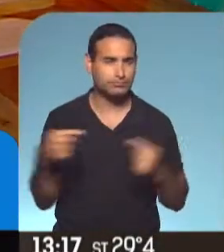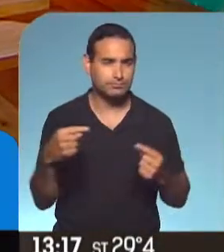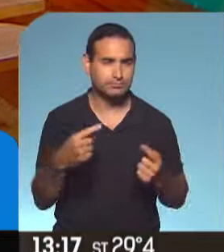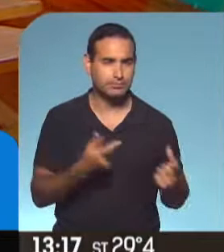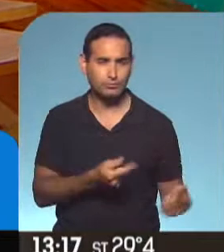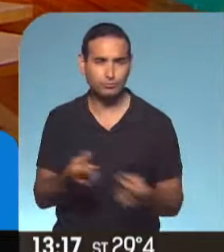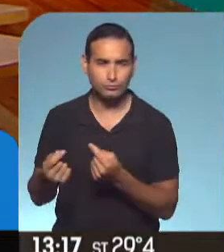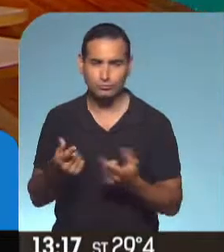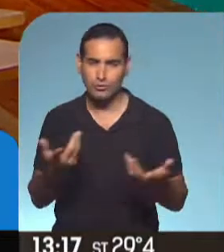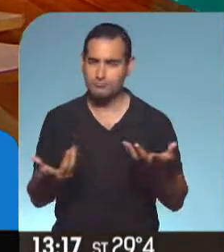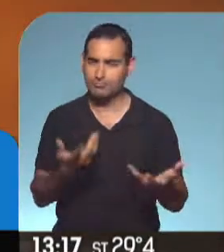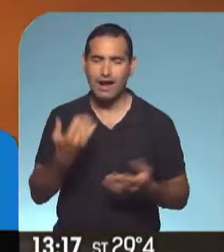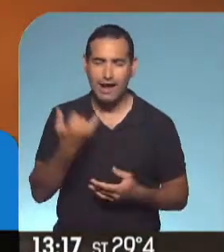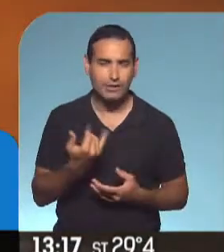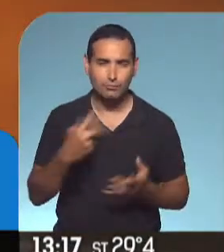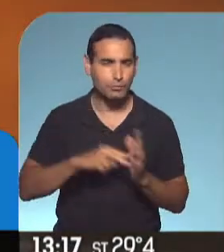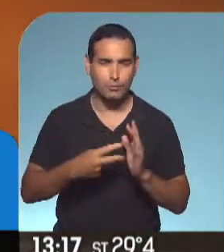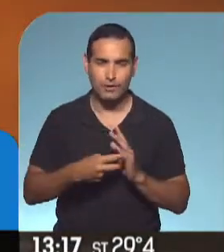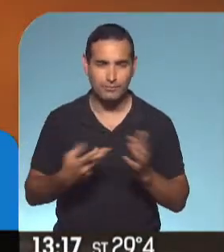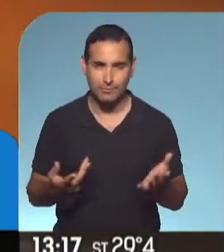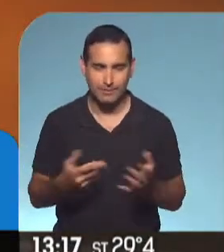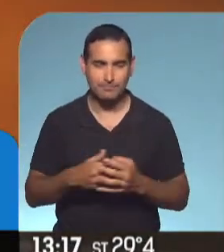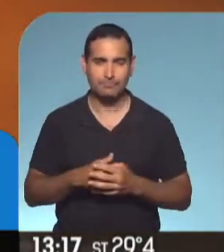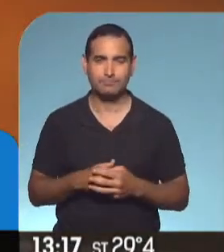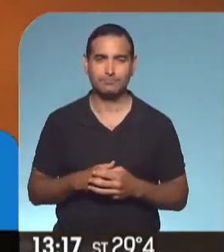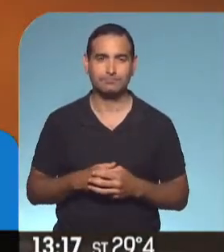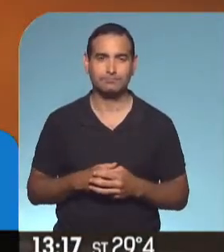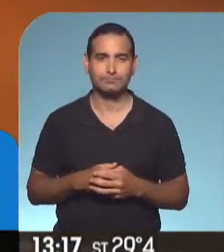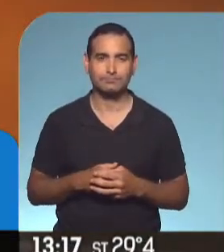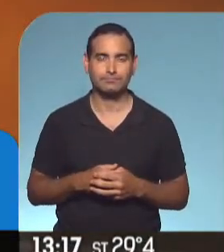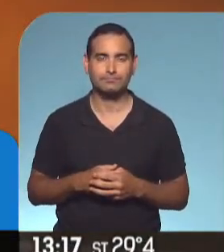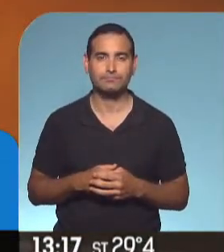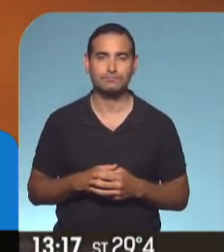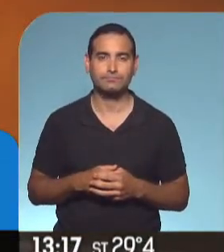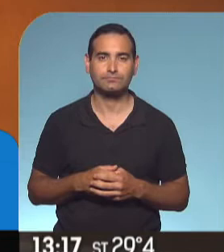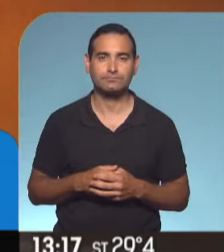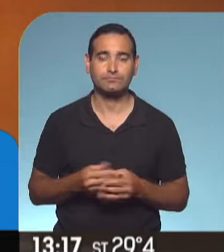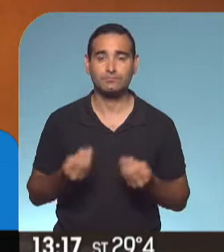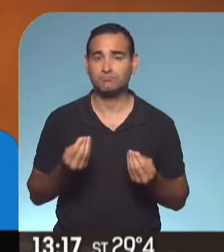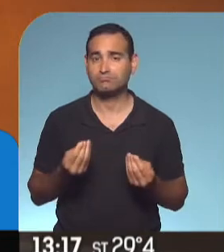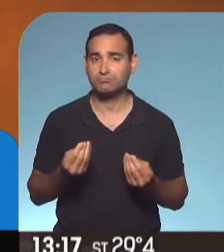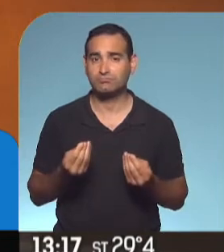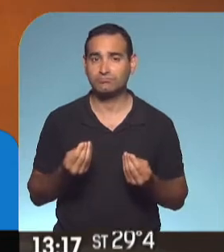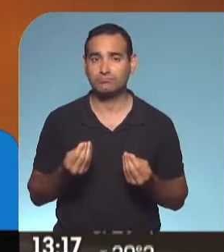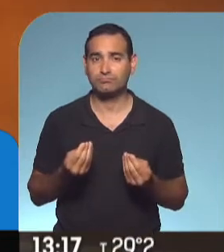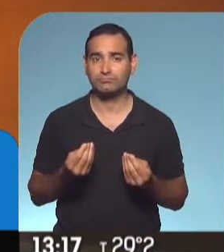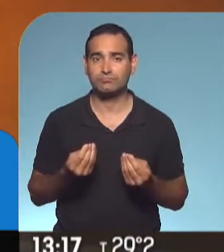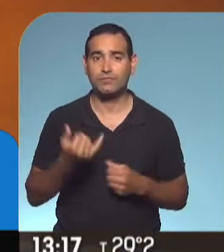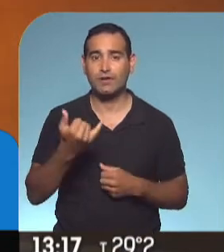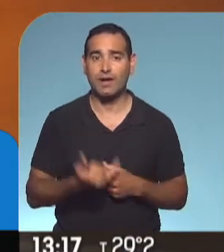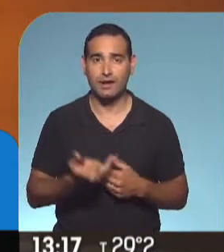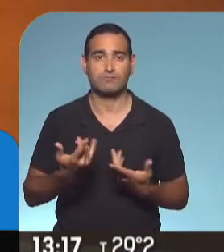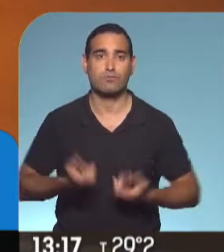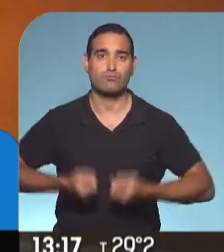se estaría explicando algo pasa allí y lo que en realidad está pasando lo que está ocurriendo es que hay una en exportación una